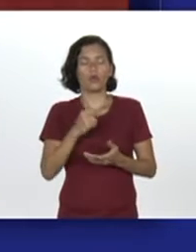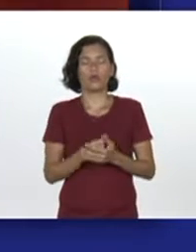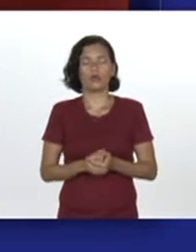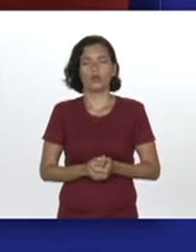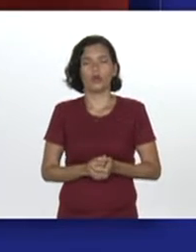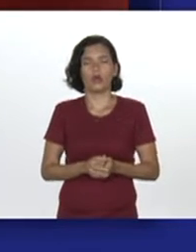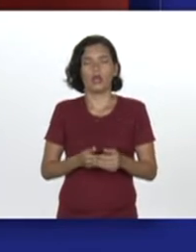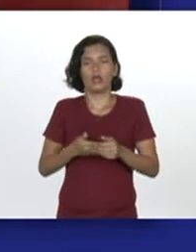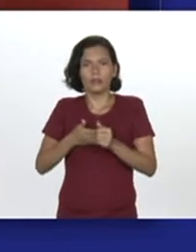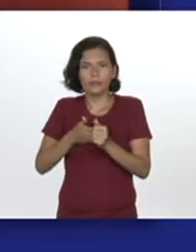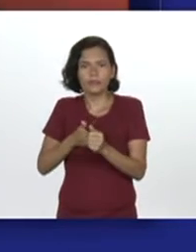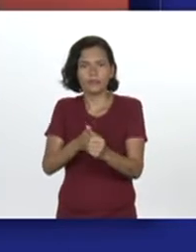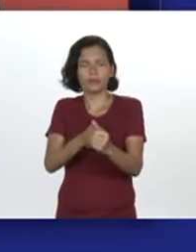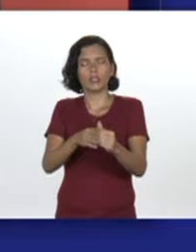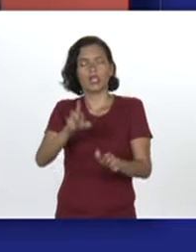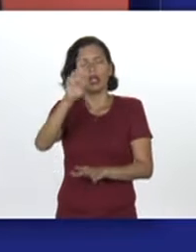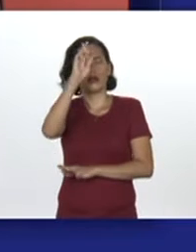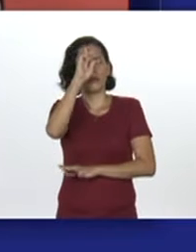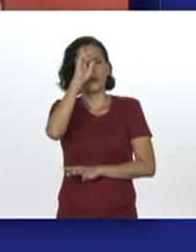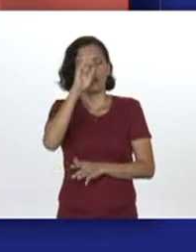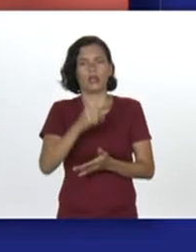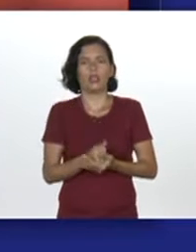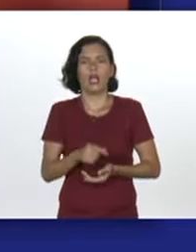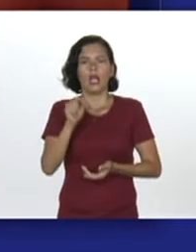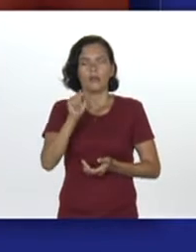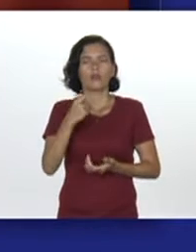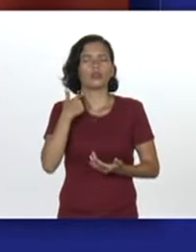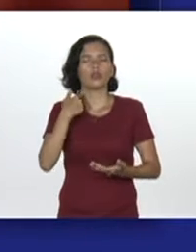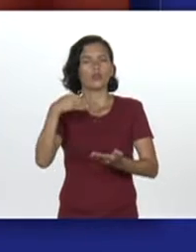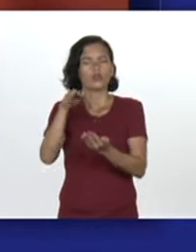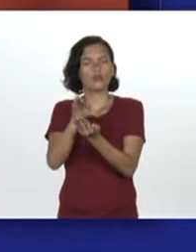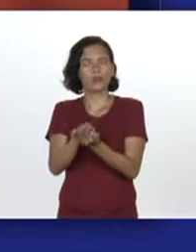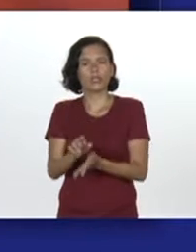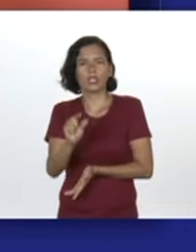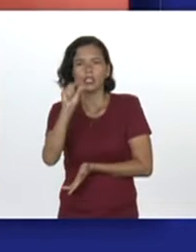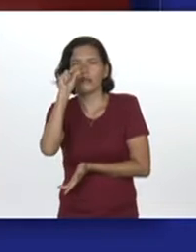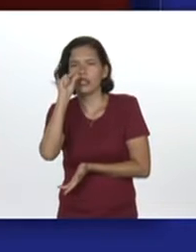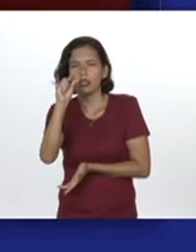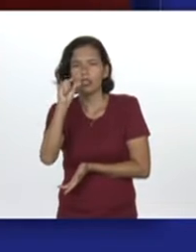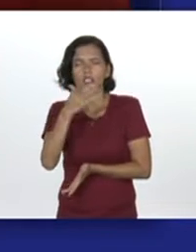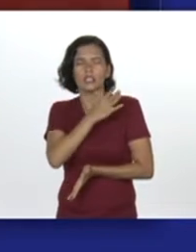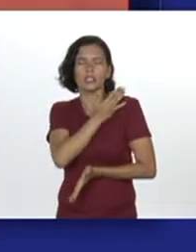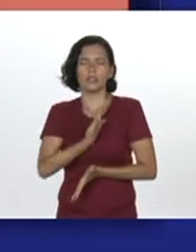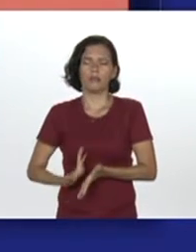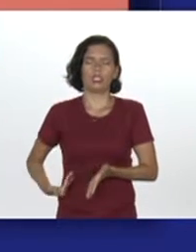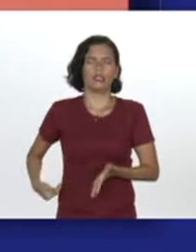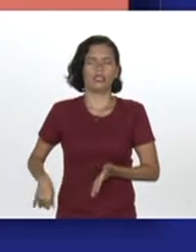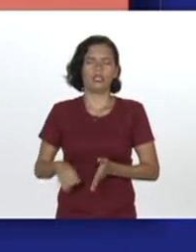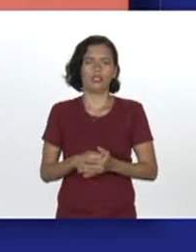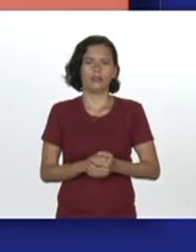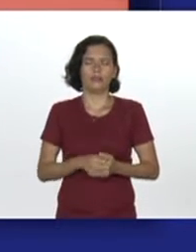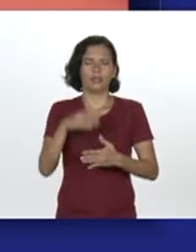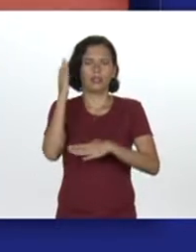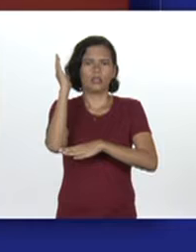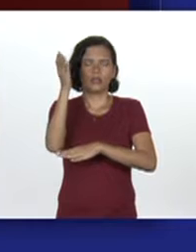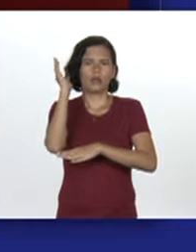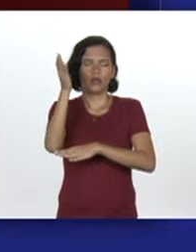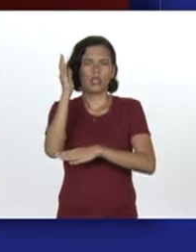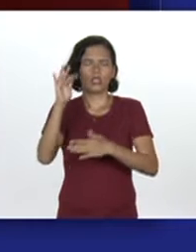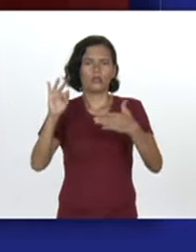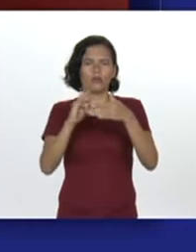segundo en la conducción de la República. Al momento de su muerte, estaba por asumir la presidencia del